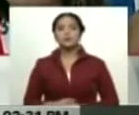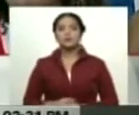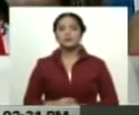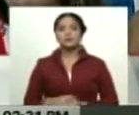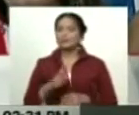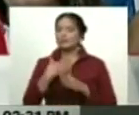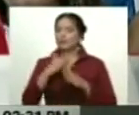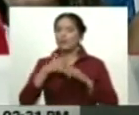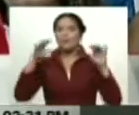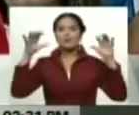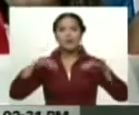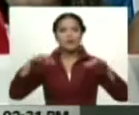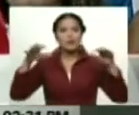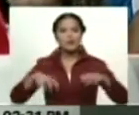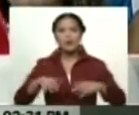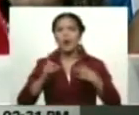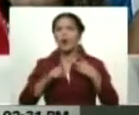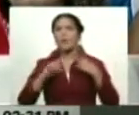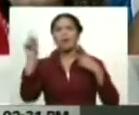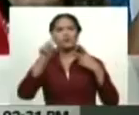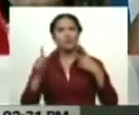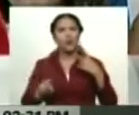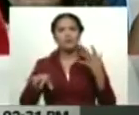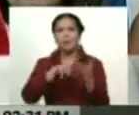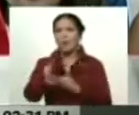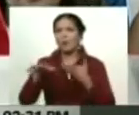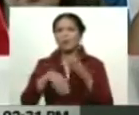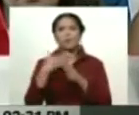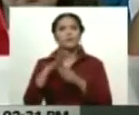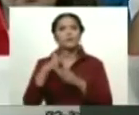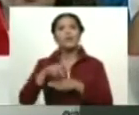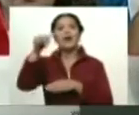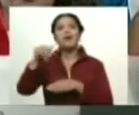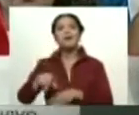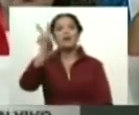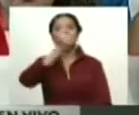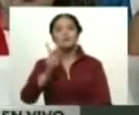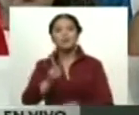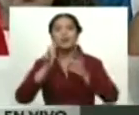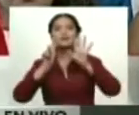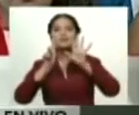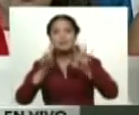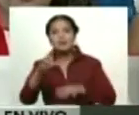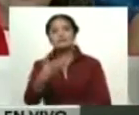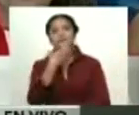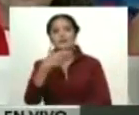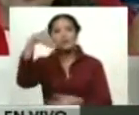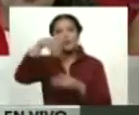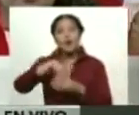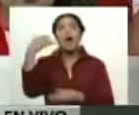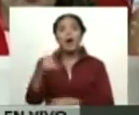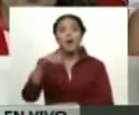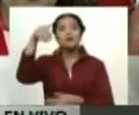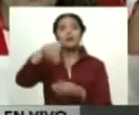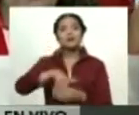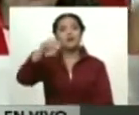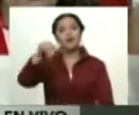llueve, truene o relampaguee, el 6 de diciembre habrá elecciones. Y hay elecciones en